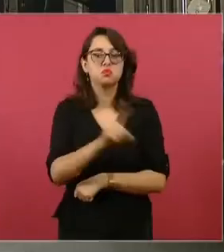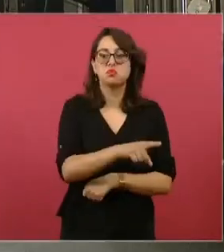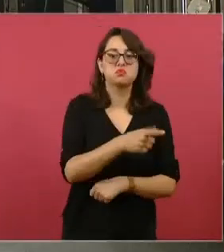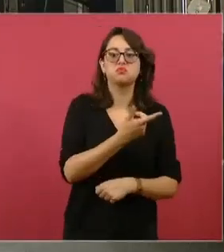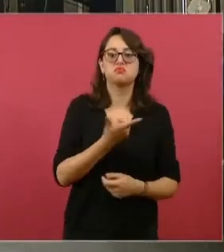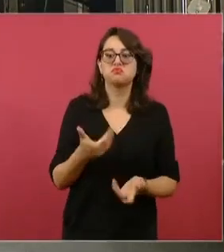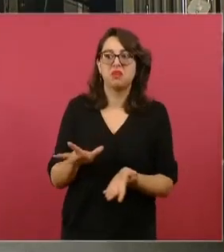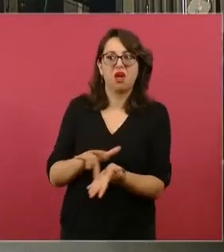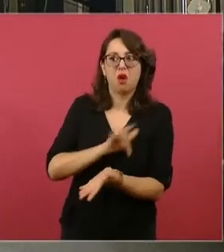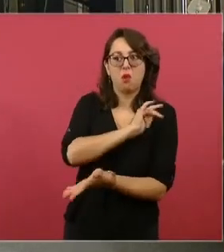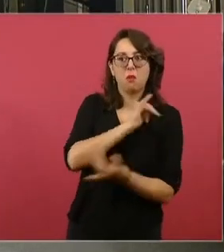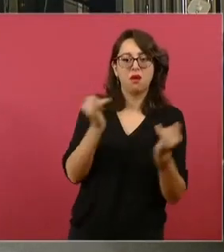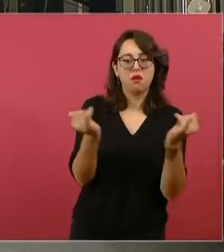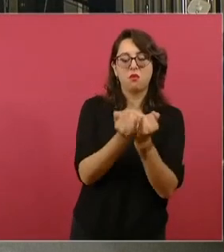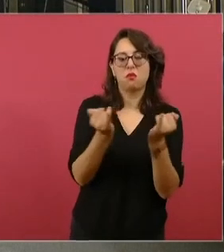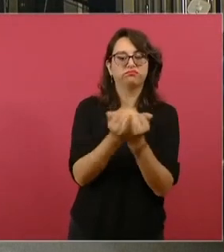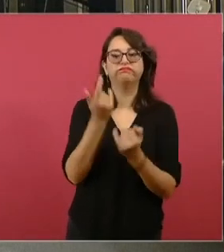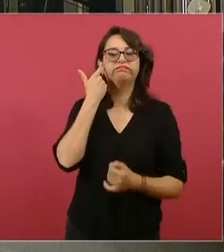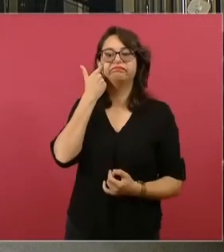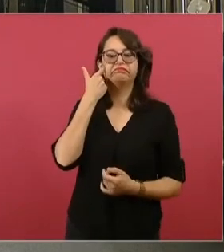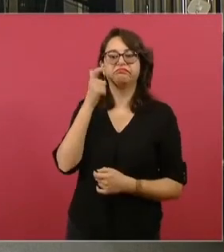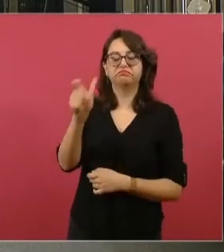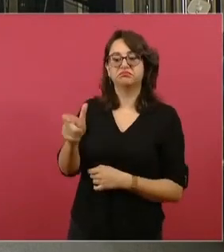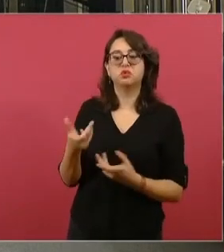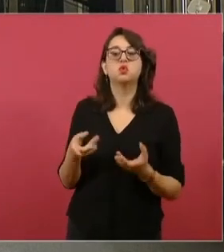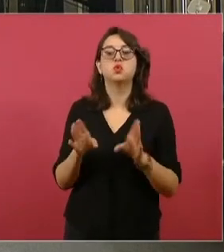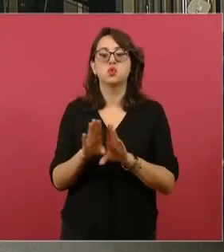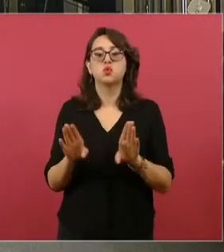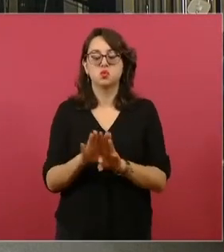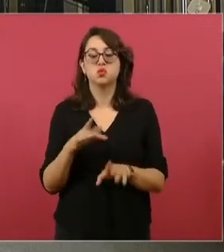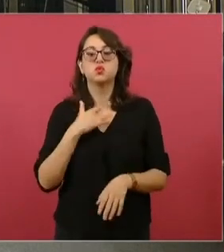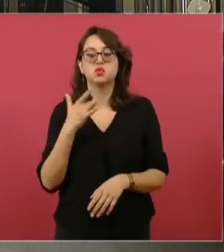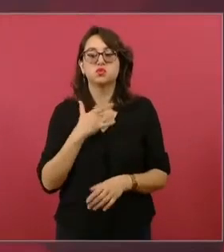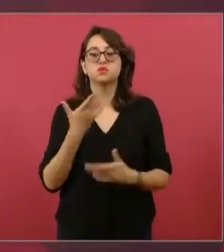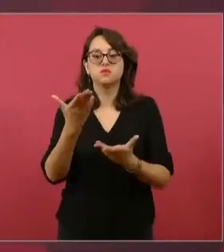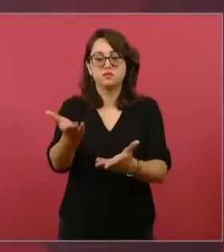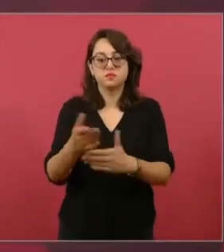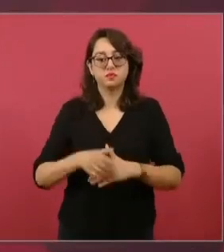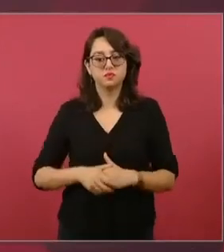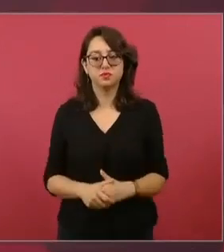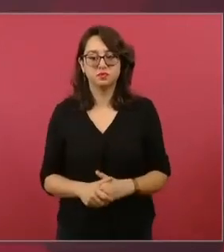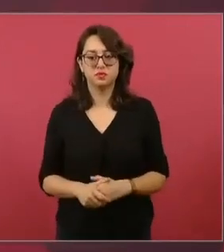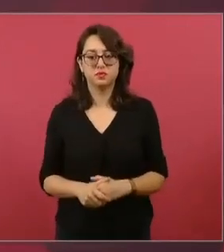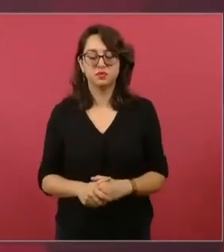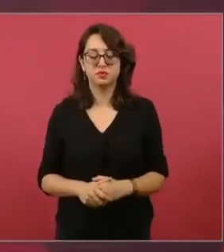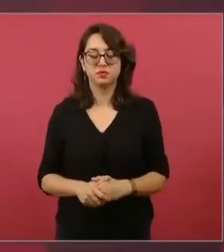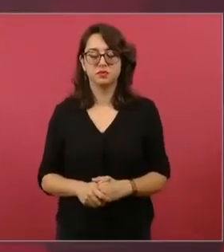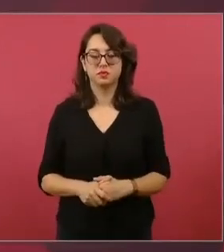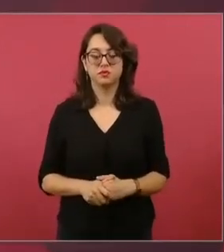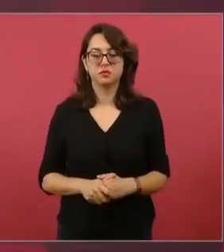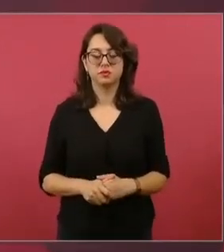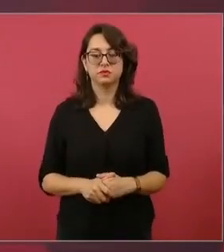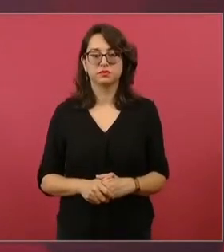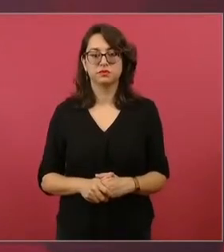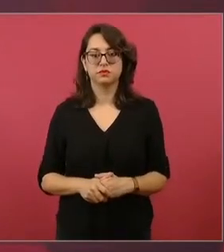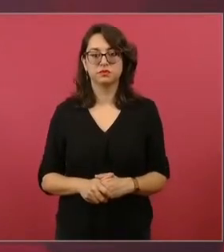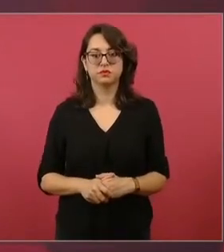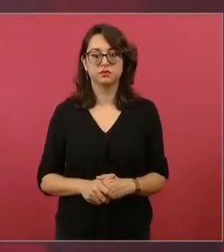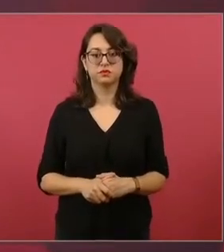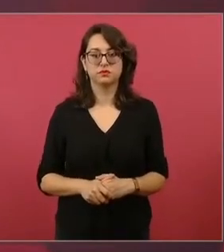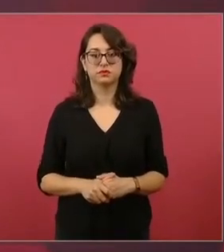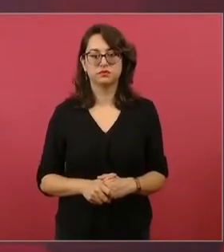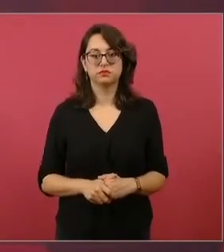método. Bueno, es un proceso que tiene que